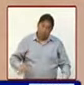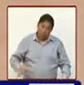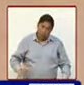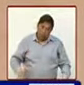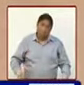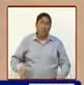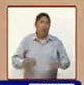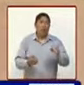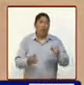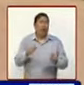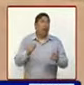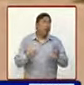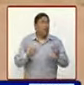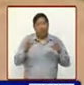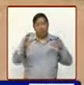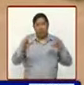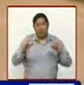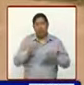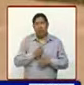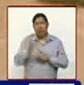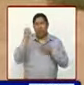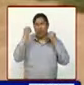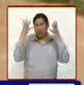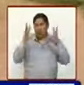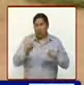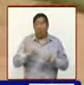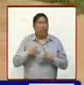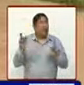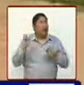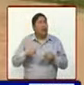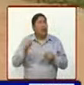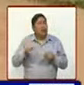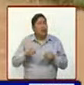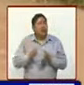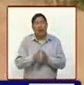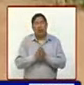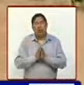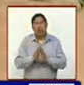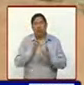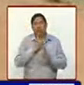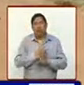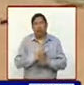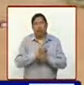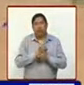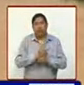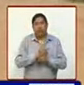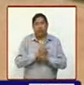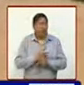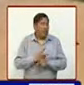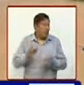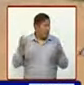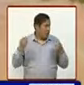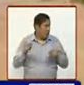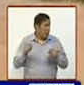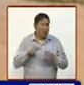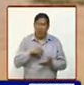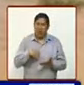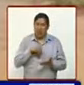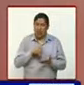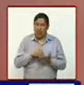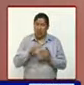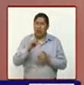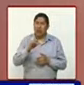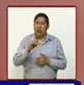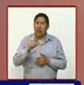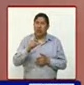vehicular no se ha visto tan afectada, pero sí se les pide, por favor, que circulen con precaución. Mientras, en el centro de la ciudad,